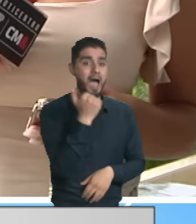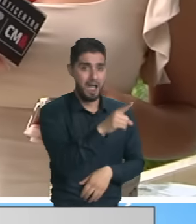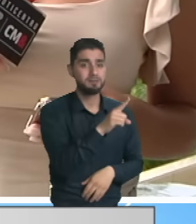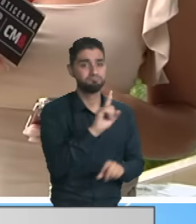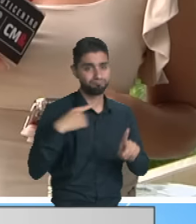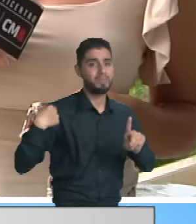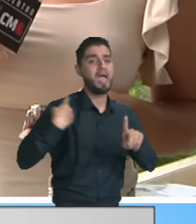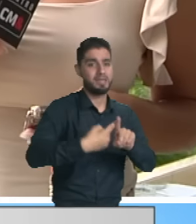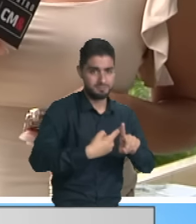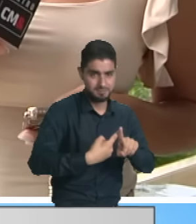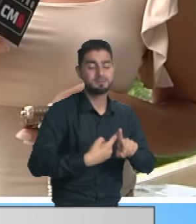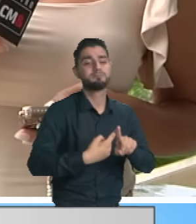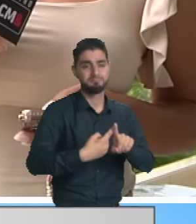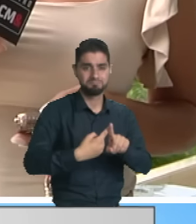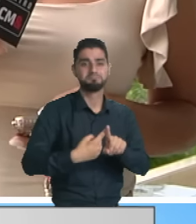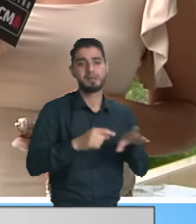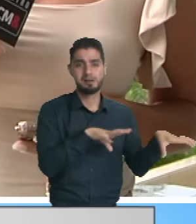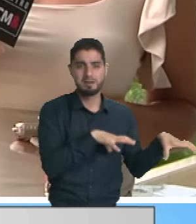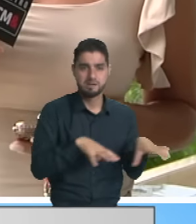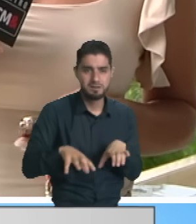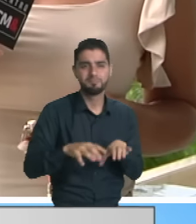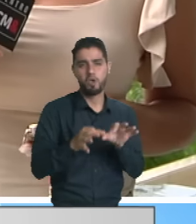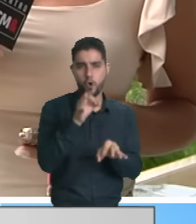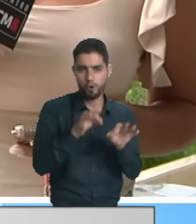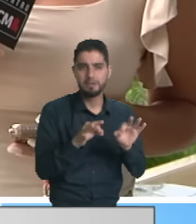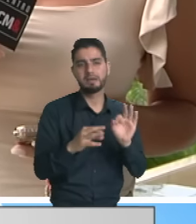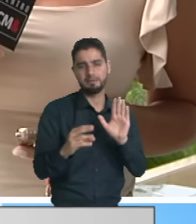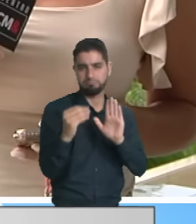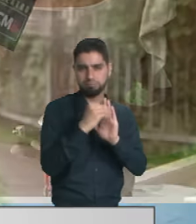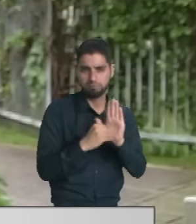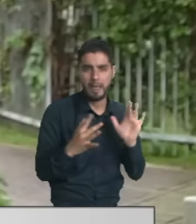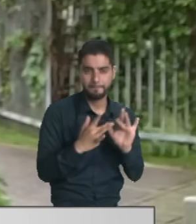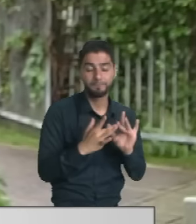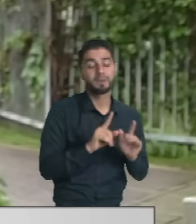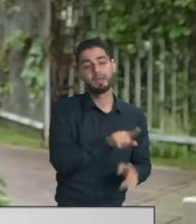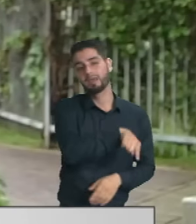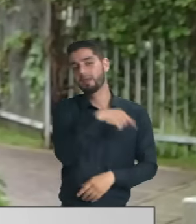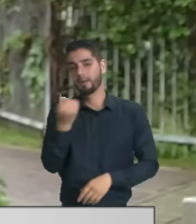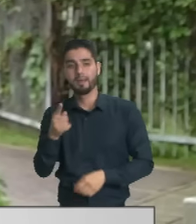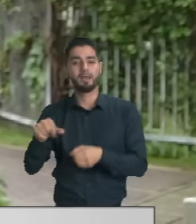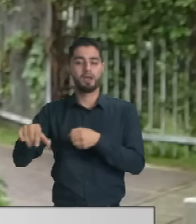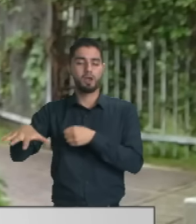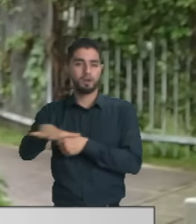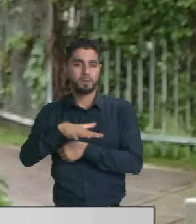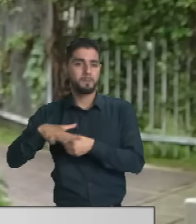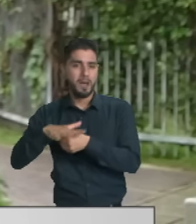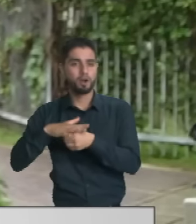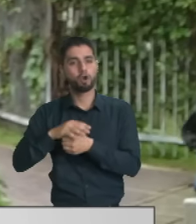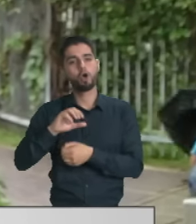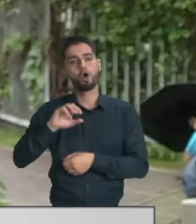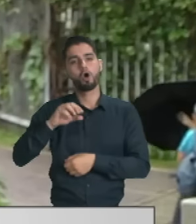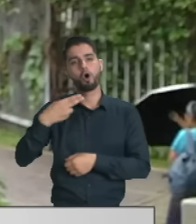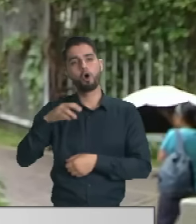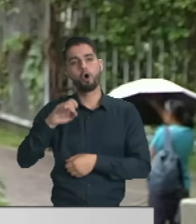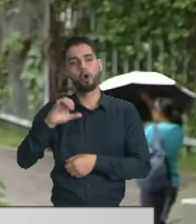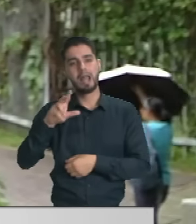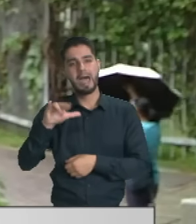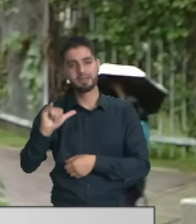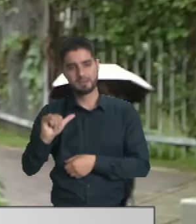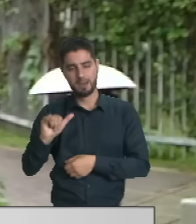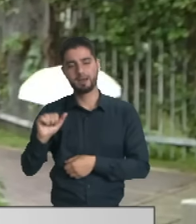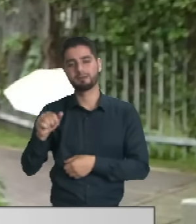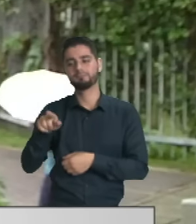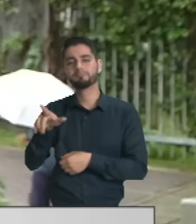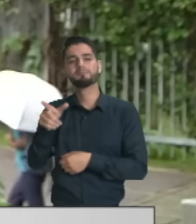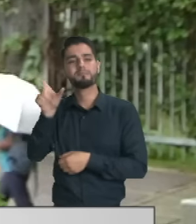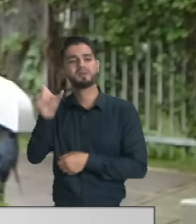anotaciones judiciales. Asimismo, se registra otro caso en el barrio Olaya Herrera. La víctima respondía al nombre de Liliana